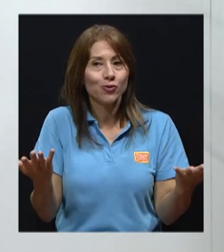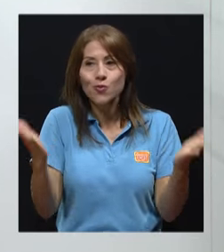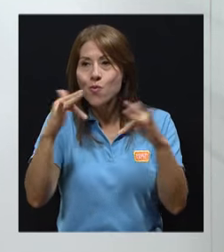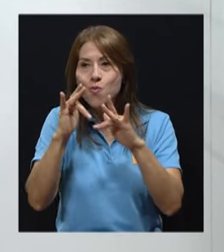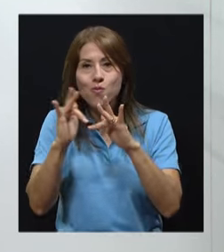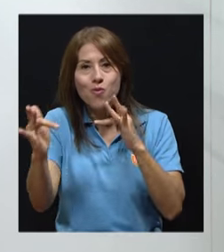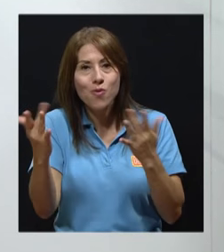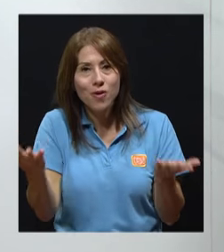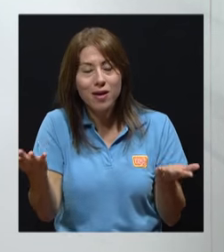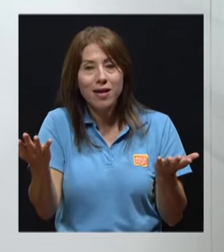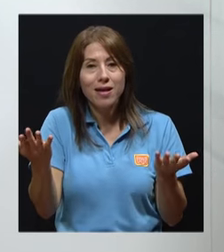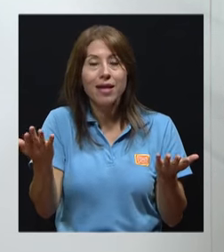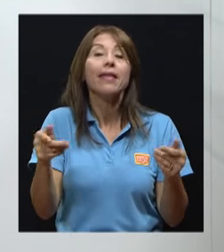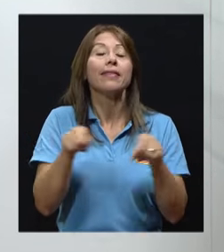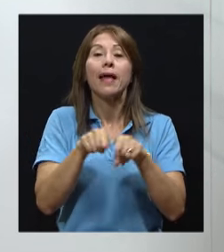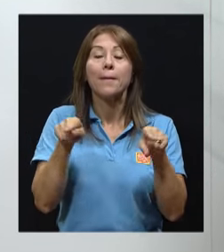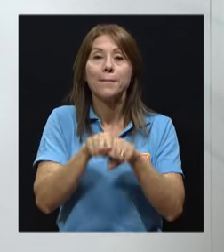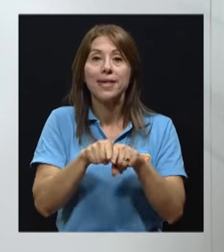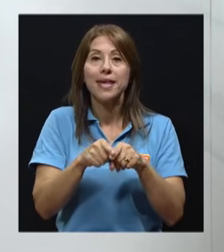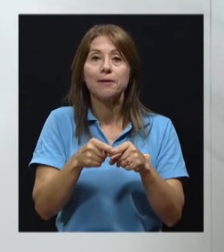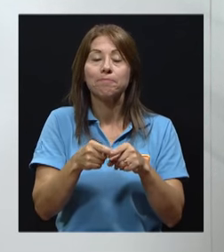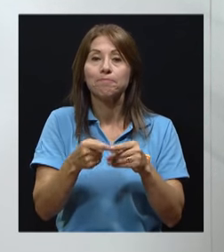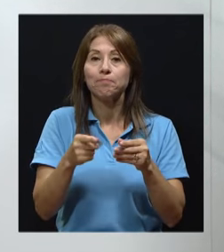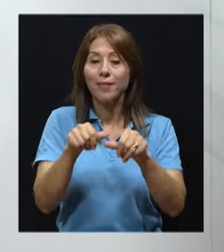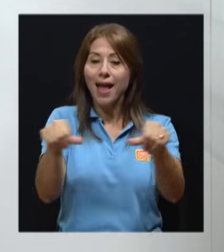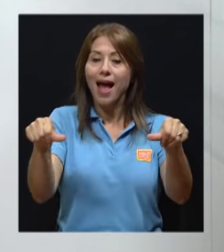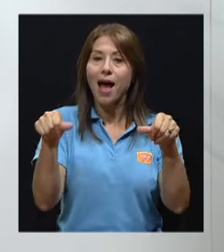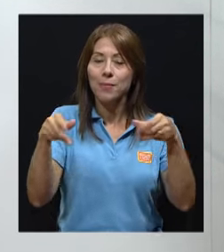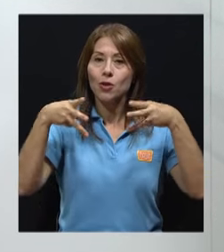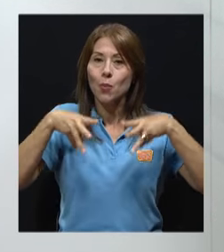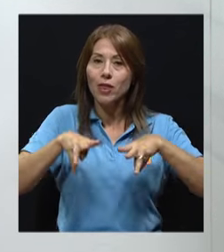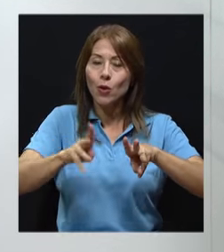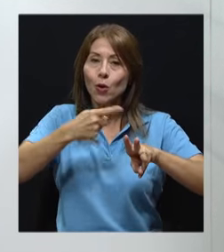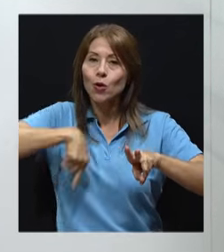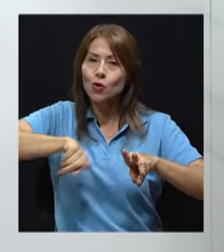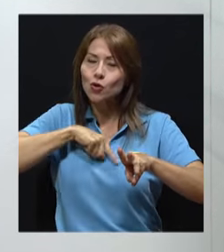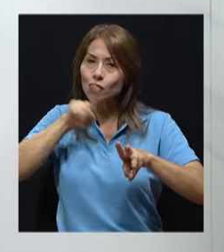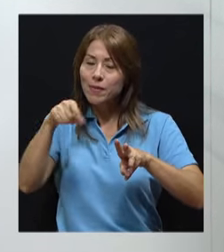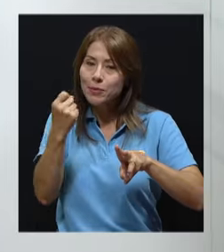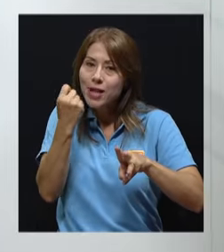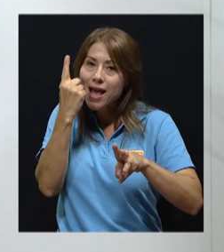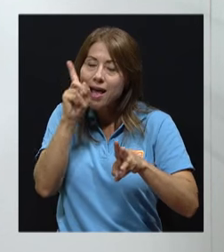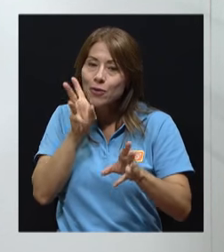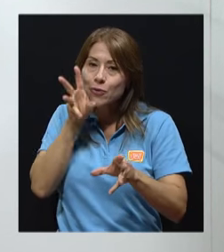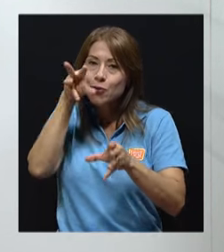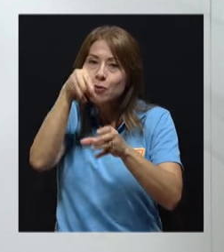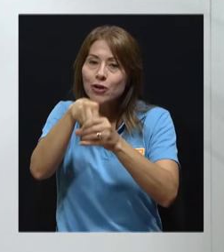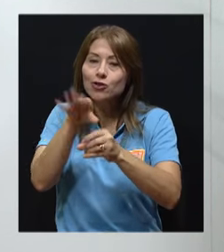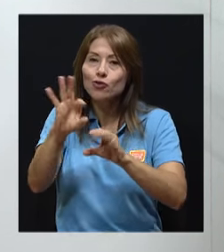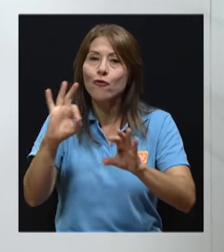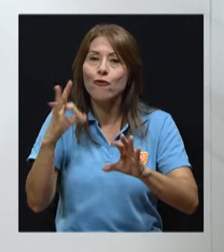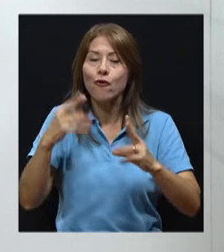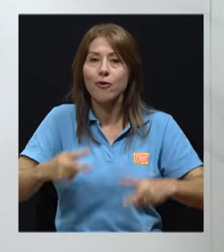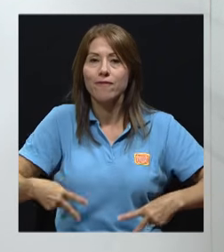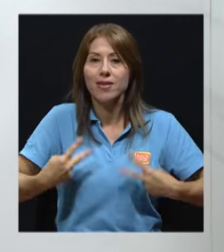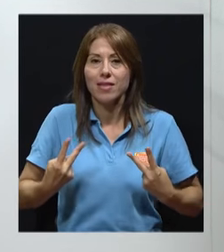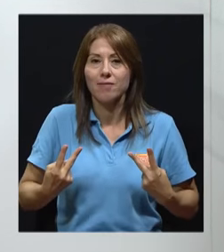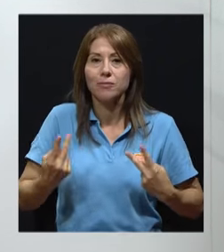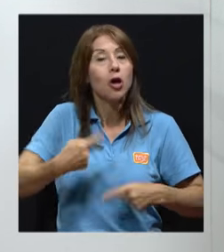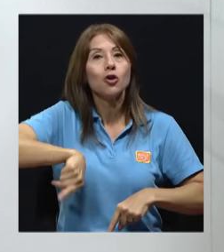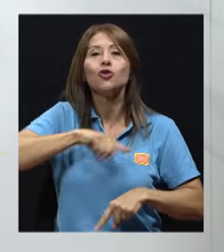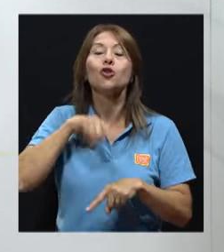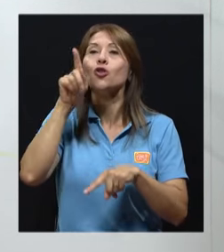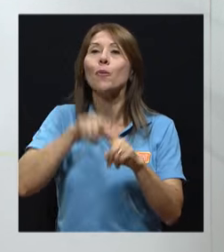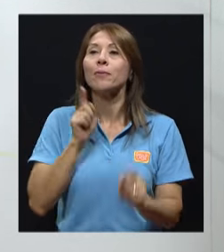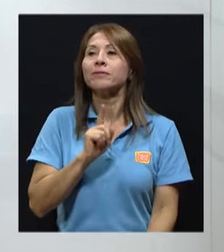hay que también este desde el ámbito metodológico Hay que entrar en su dinámica de vida y